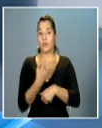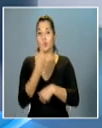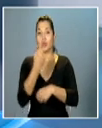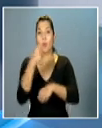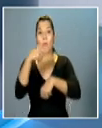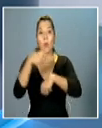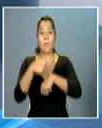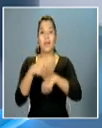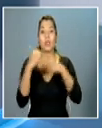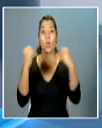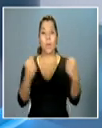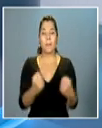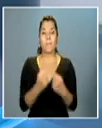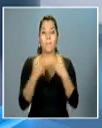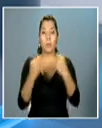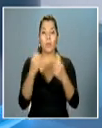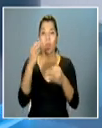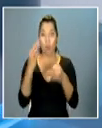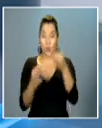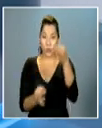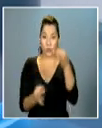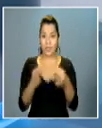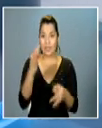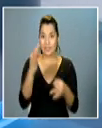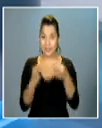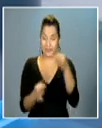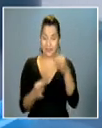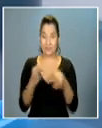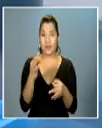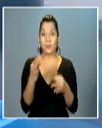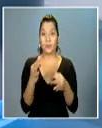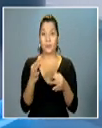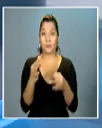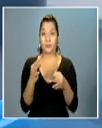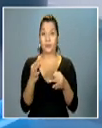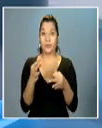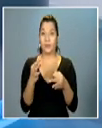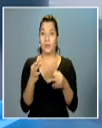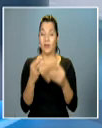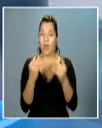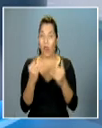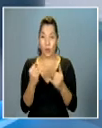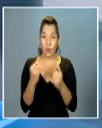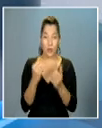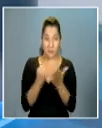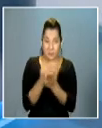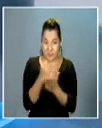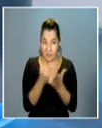el Poder Judicial en sí está en cuestionamiento, este caso